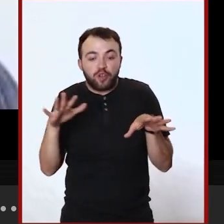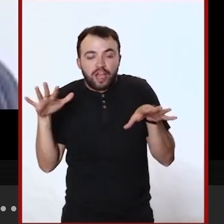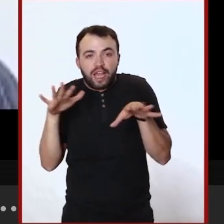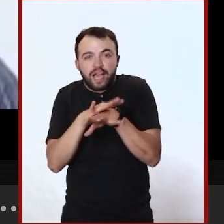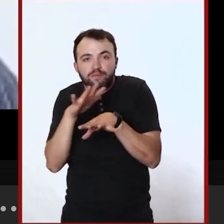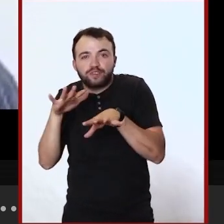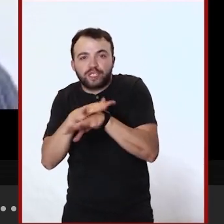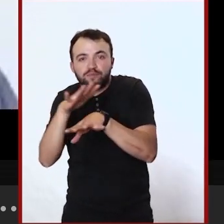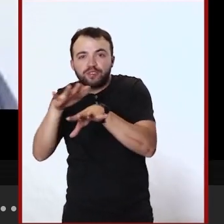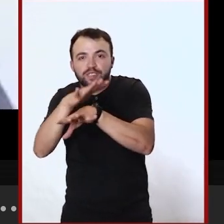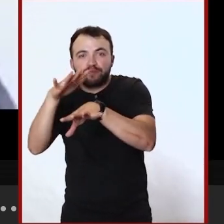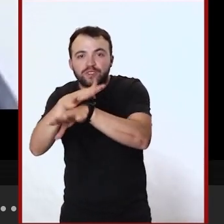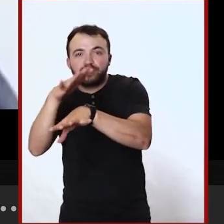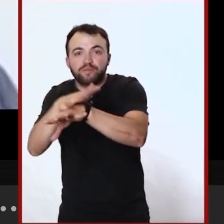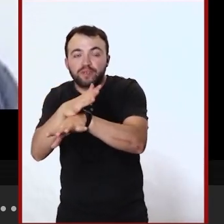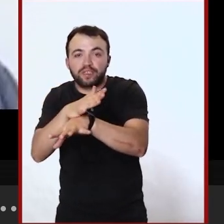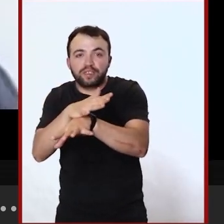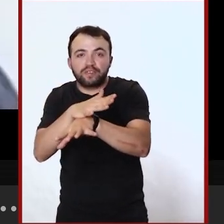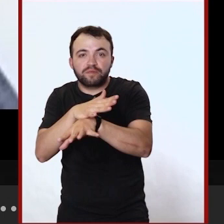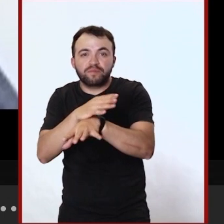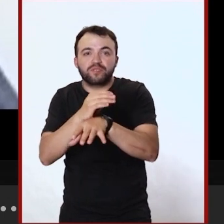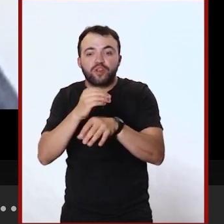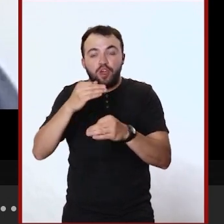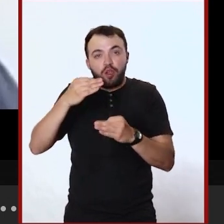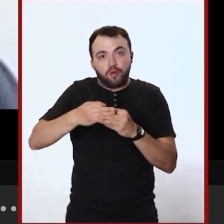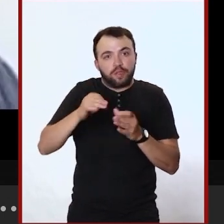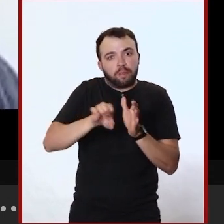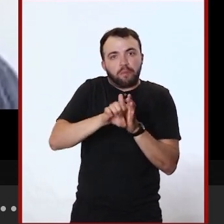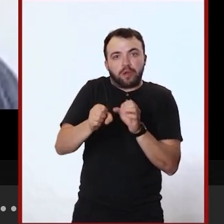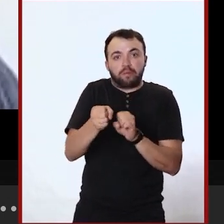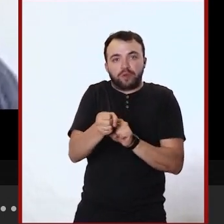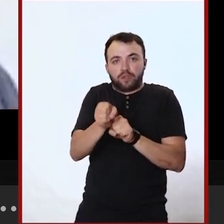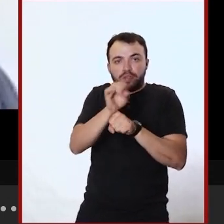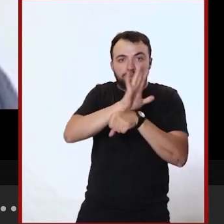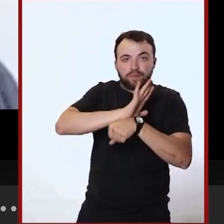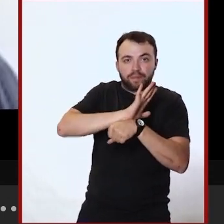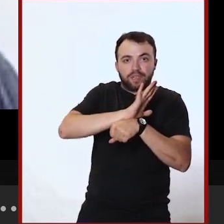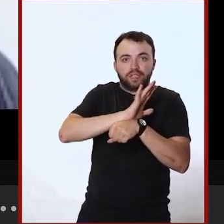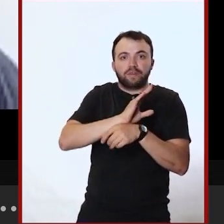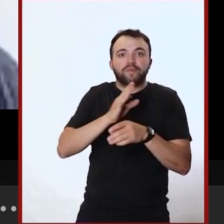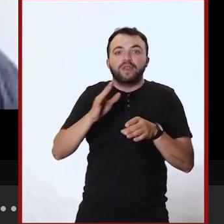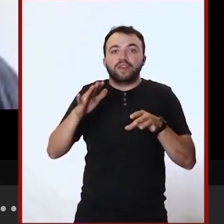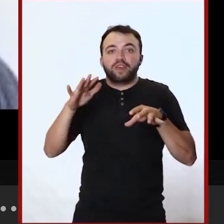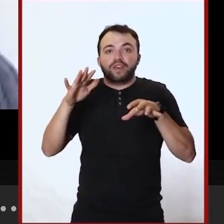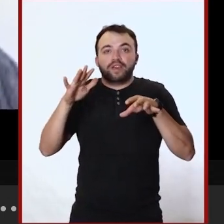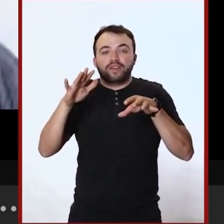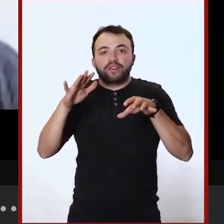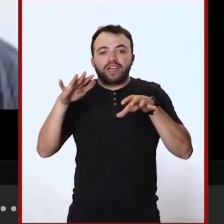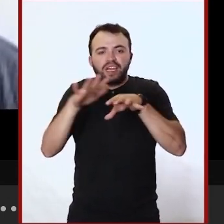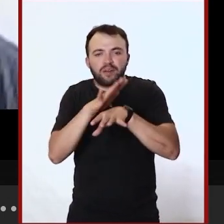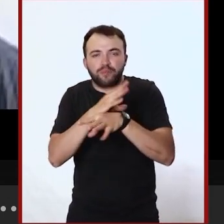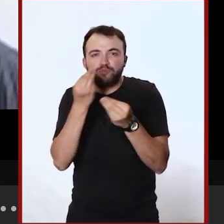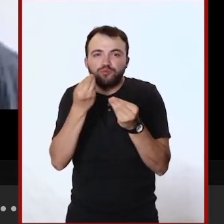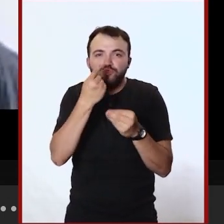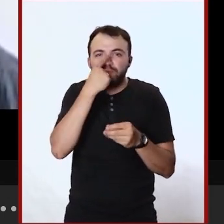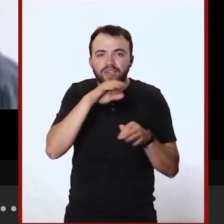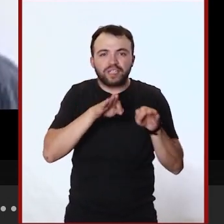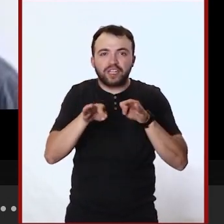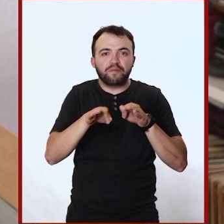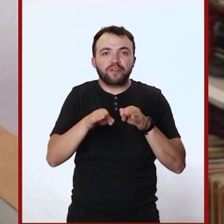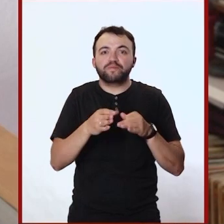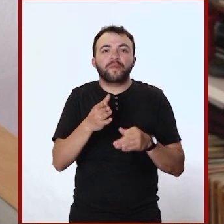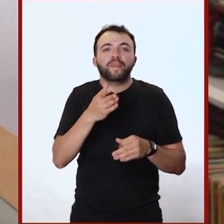como la actual de la pandemia, creo que aceleraron muchos procesos que hacen evidente que los cambios no